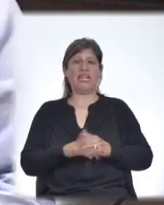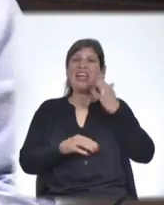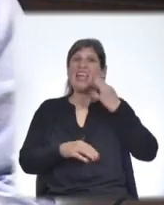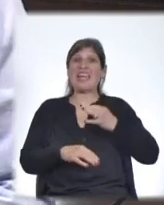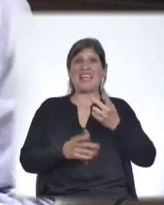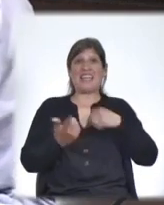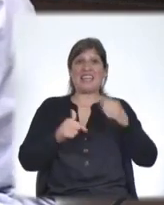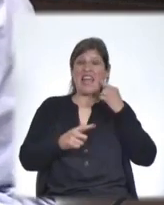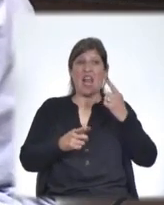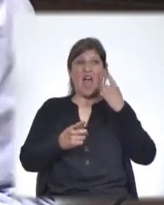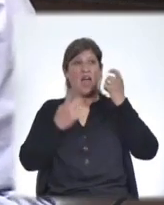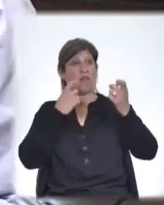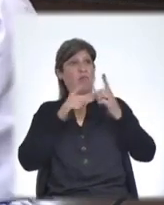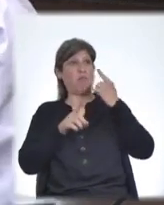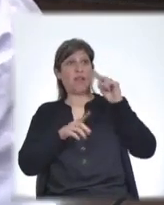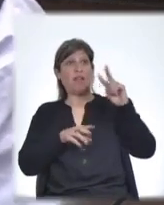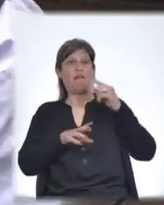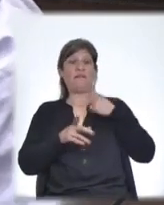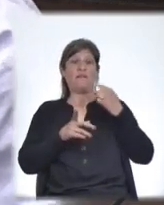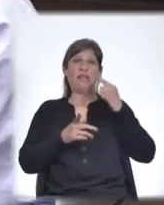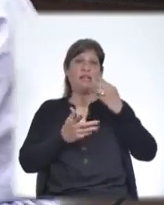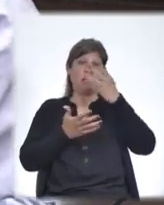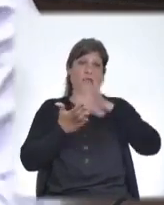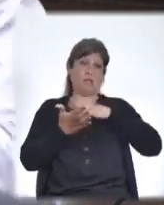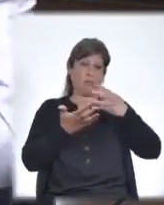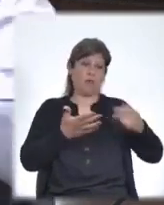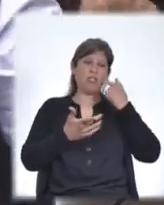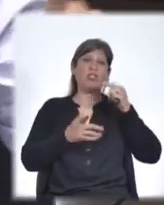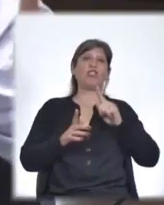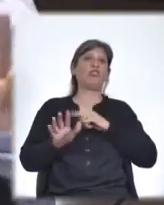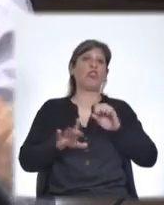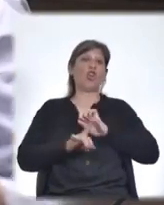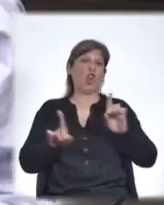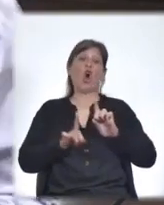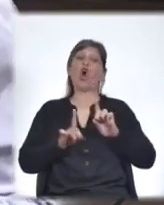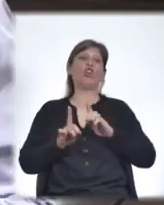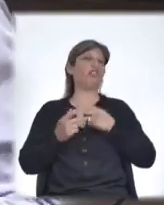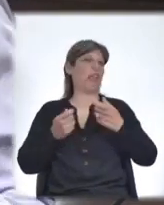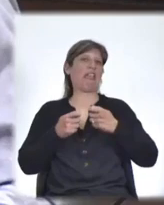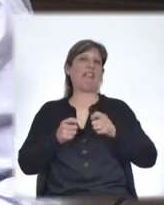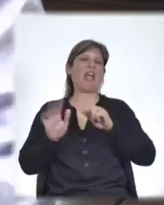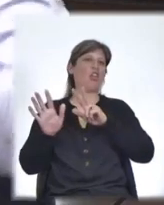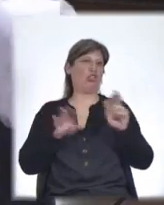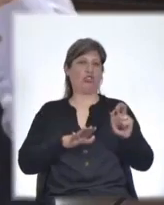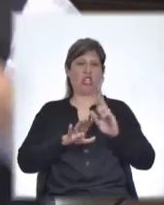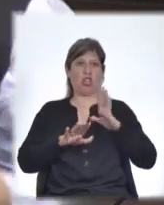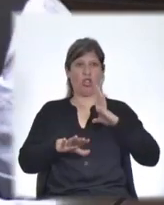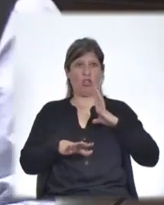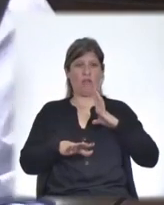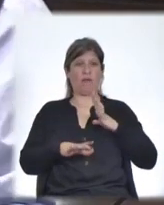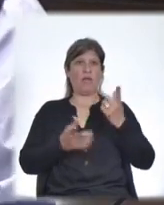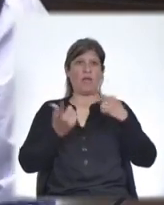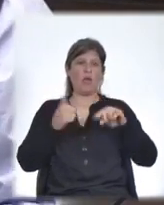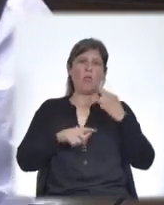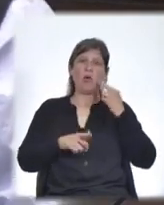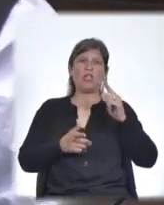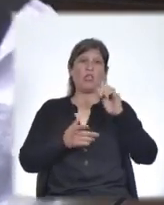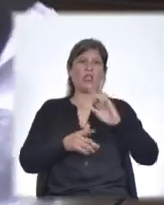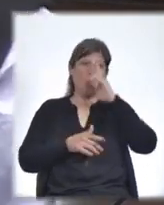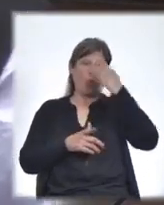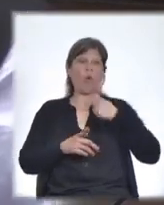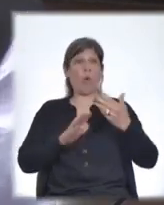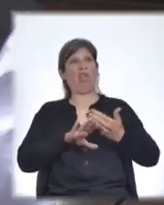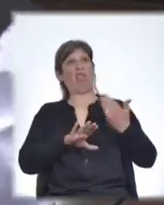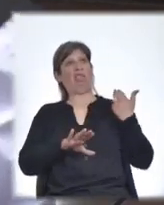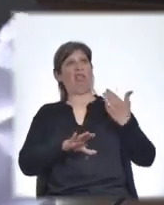las previsiones que están en el presupuesto y en el planillado son los de los 700, es decir, no se gastaron 800 todavía. Y por eso el Uruguay está tan atrás y tuvimos